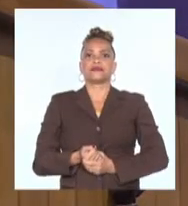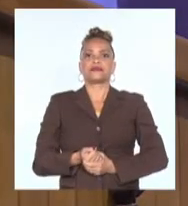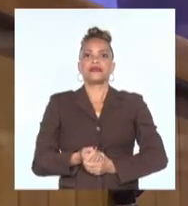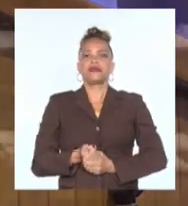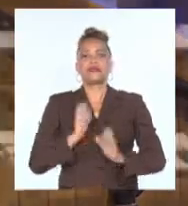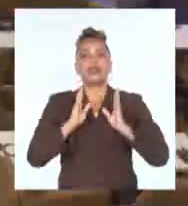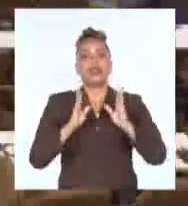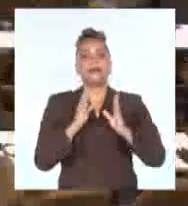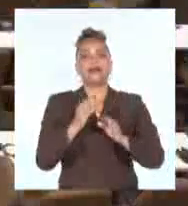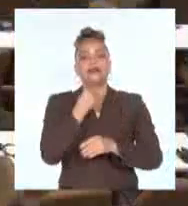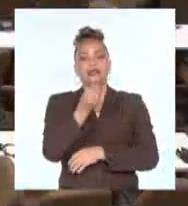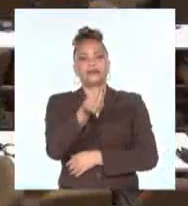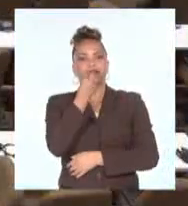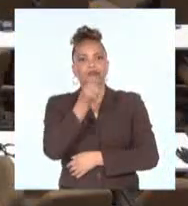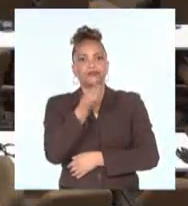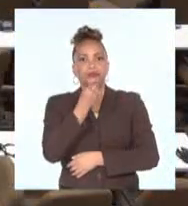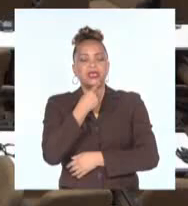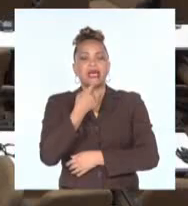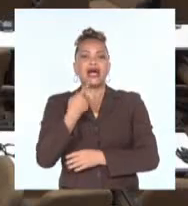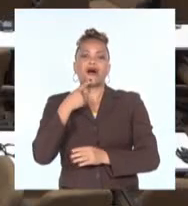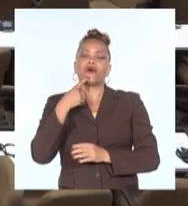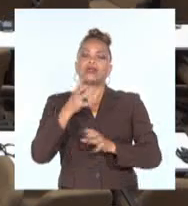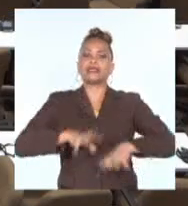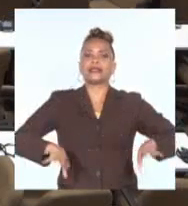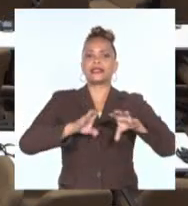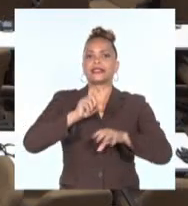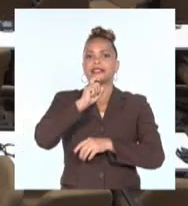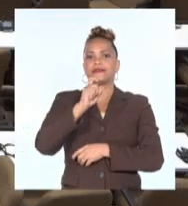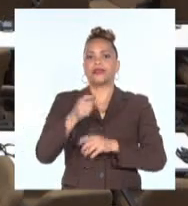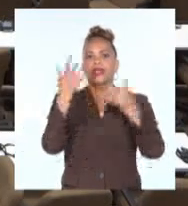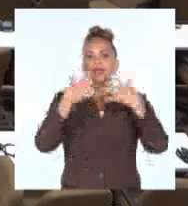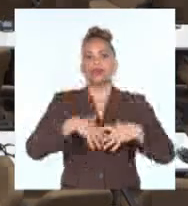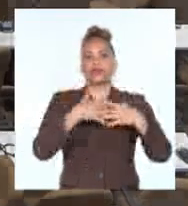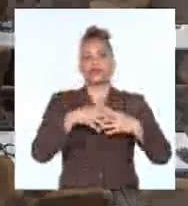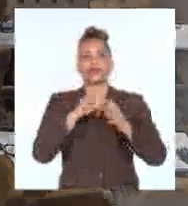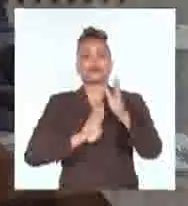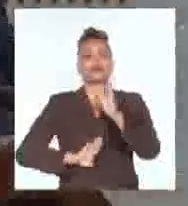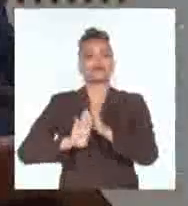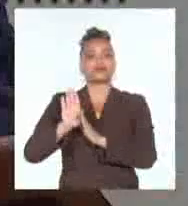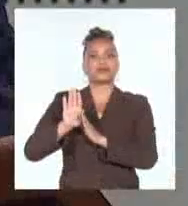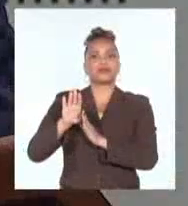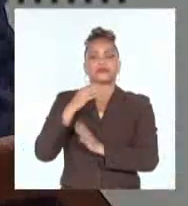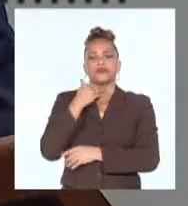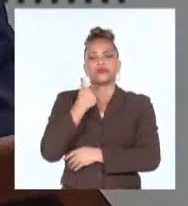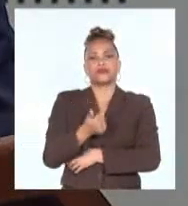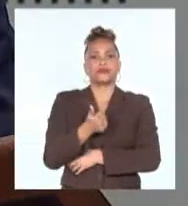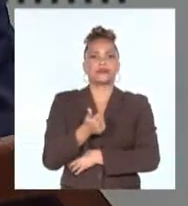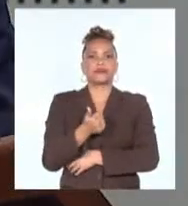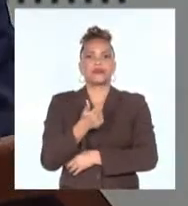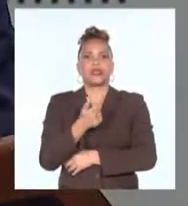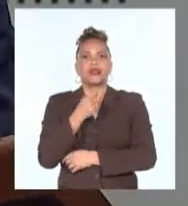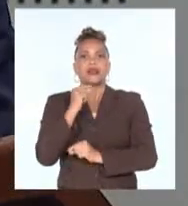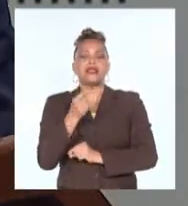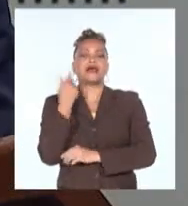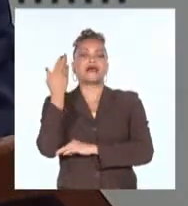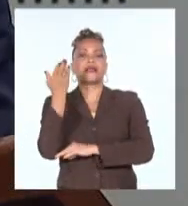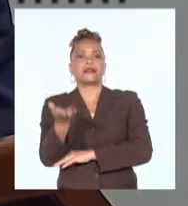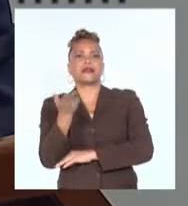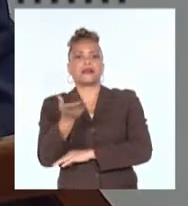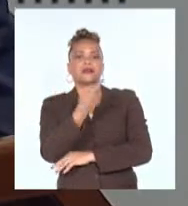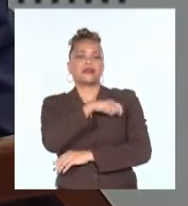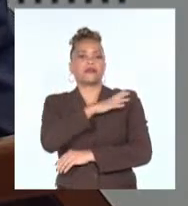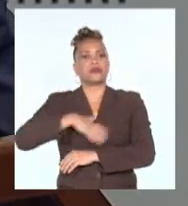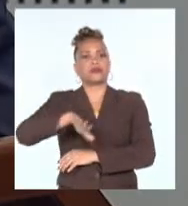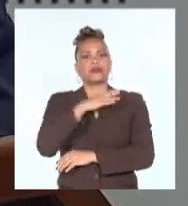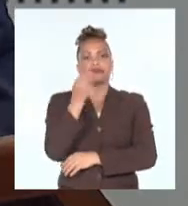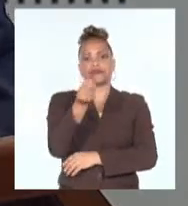agroalimentarios están bajo una tremenda presión para producir más, para satisfacer el creciente demanda de alimentos